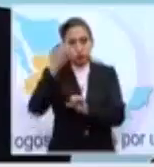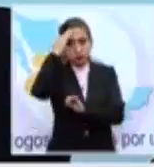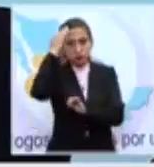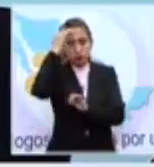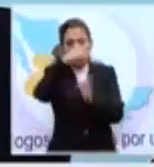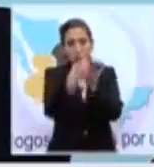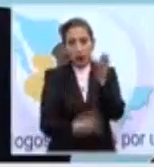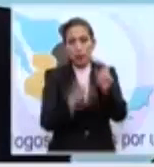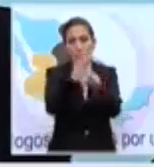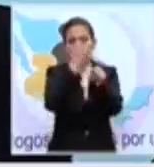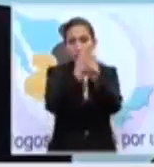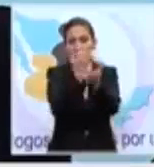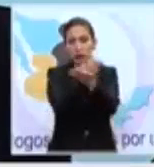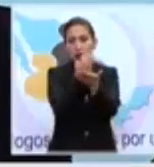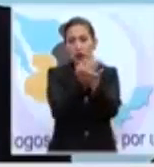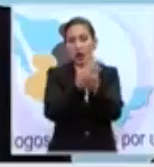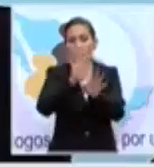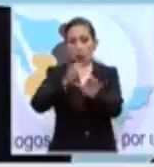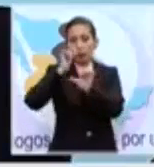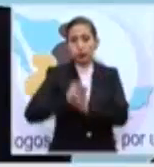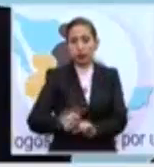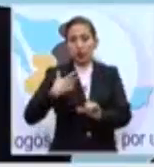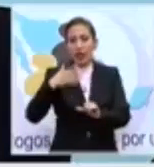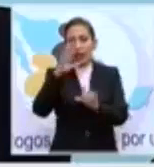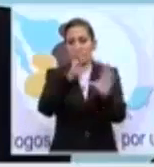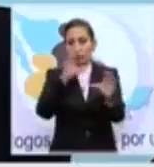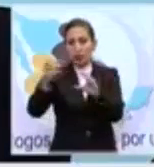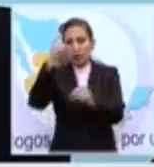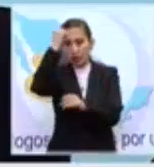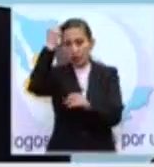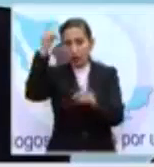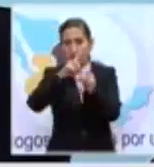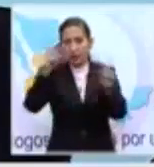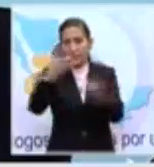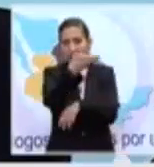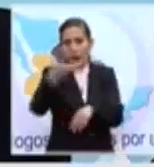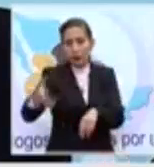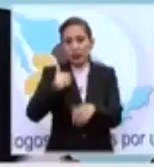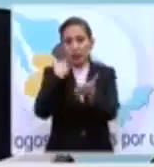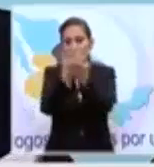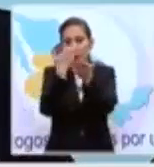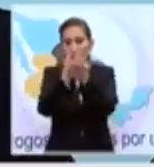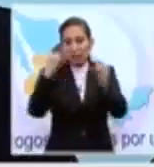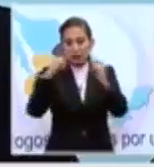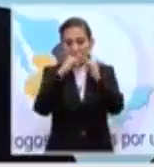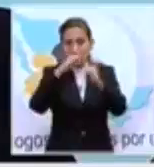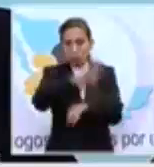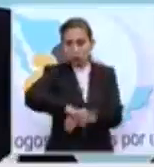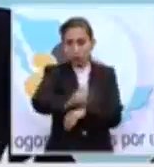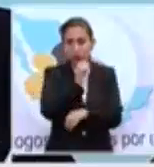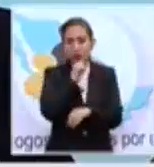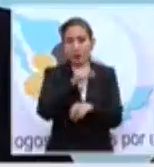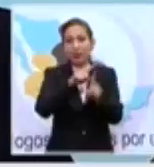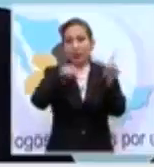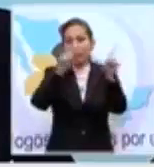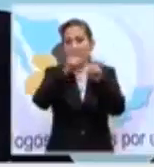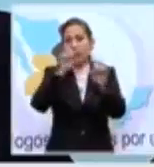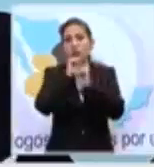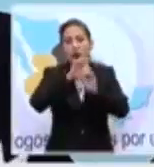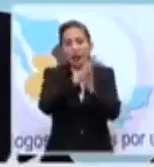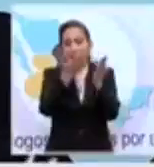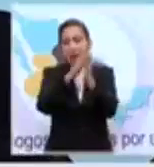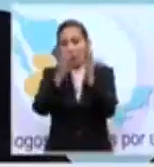programa de posgrado de Economía, como titular de las cátedras de Teoría del Desarrollo Agrícola y de Economía Institucional, y también tiene diversas